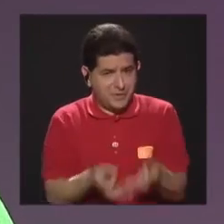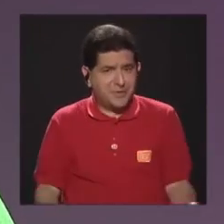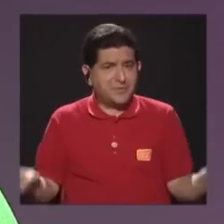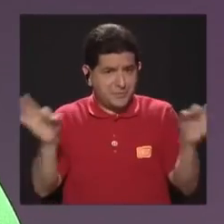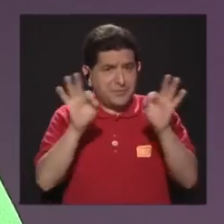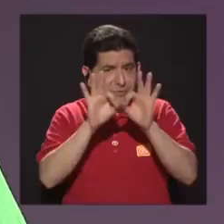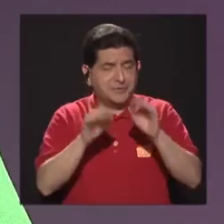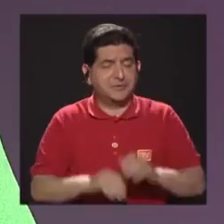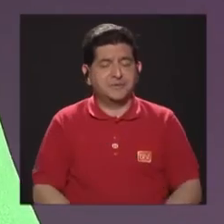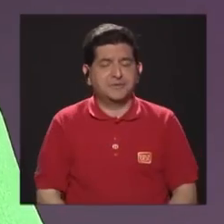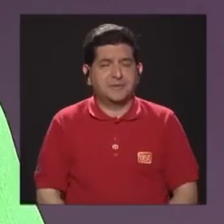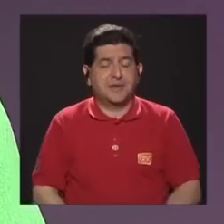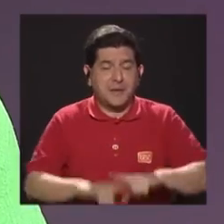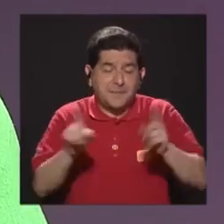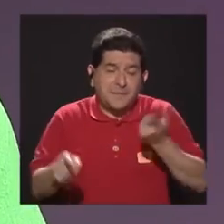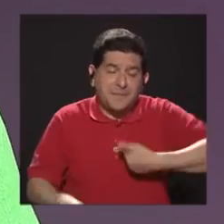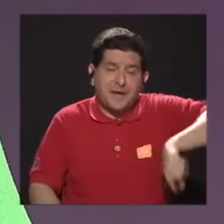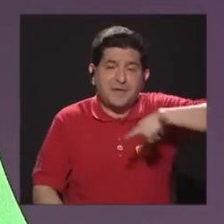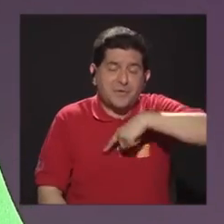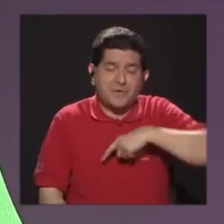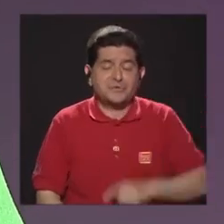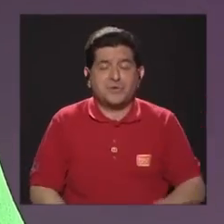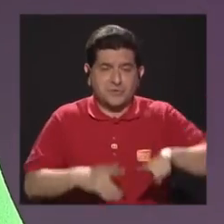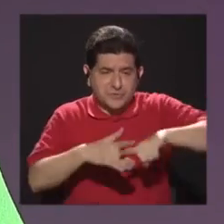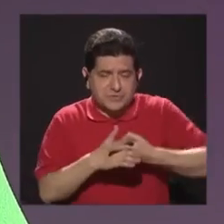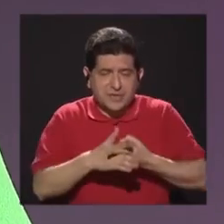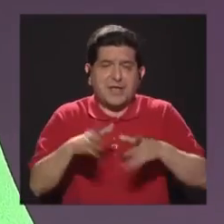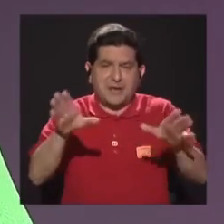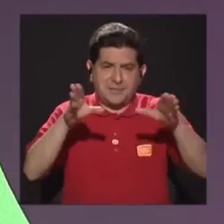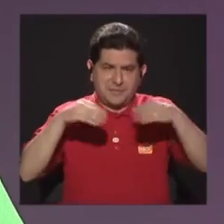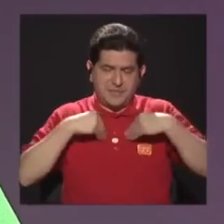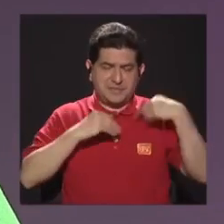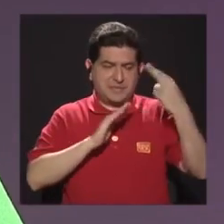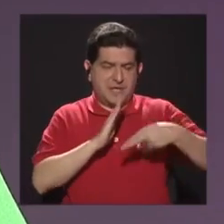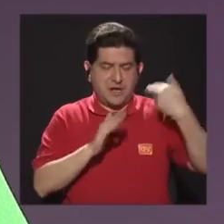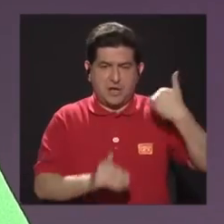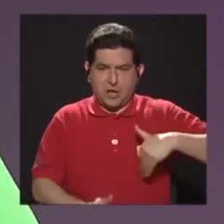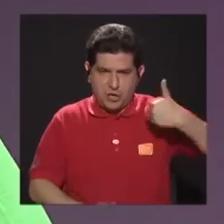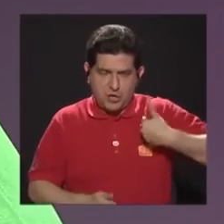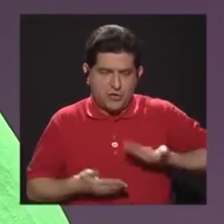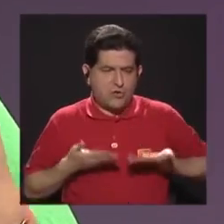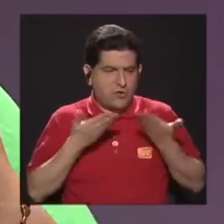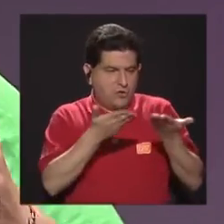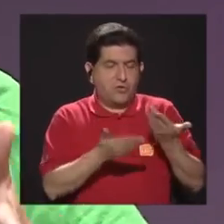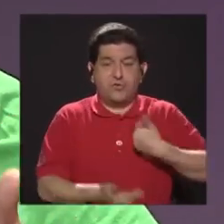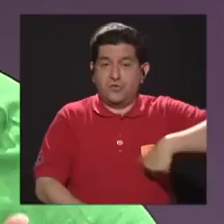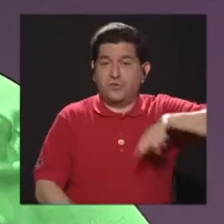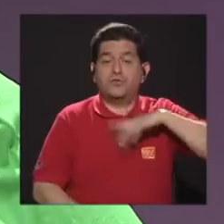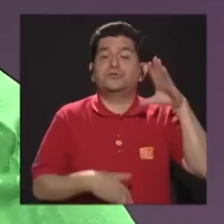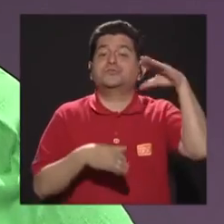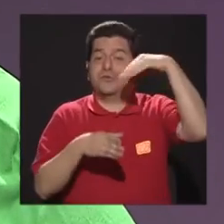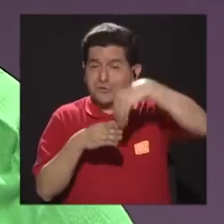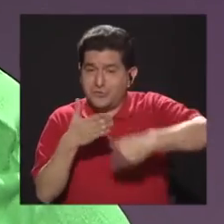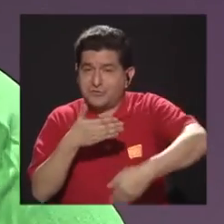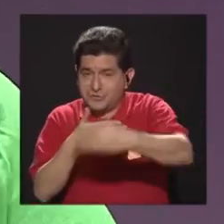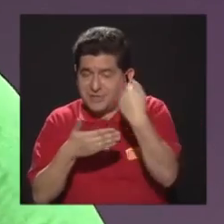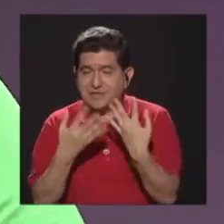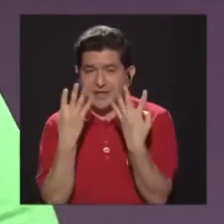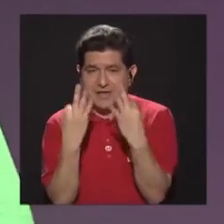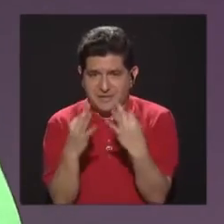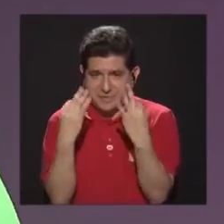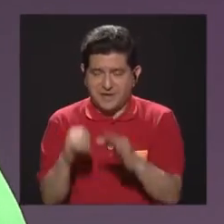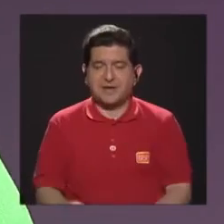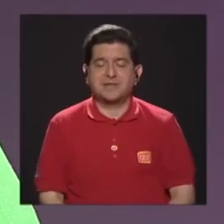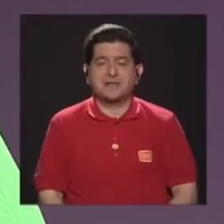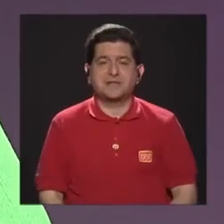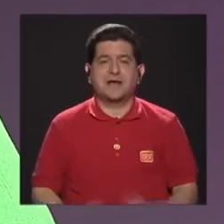como dice, lo que pasa es que nosotros tenemos que empezarlos a asumir y dejar esos roles masculinos en los que nos hemos tenido que meter para poder llegar